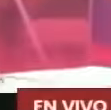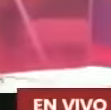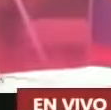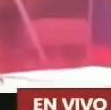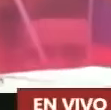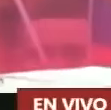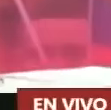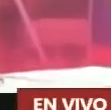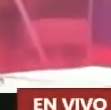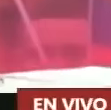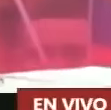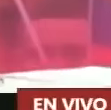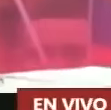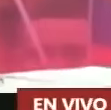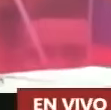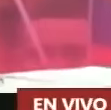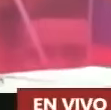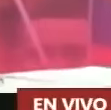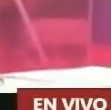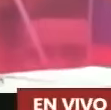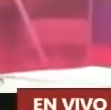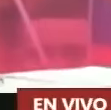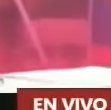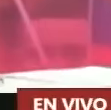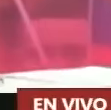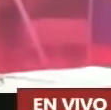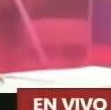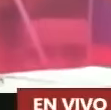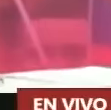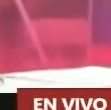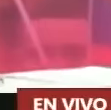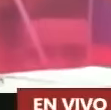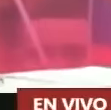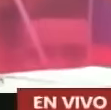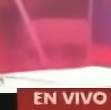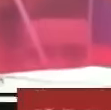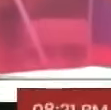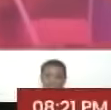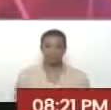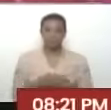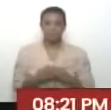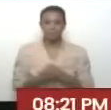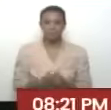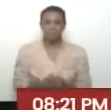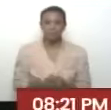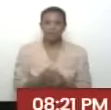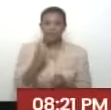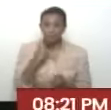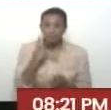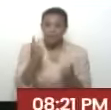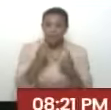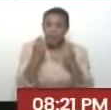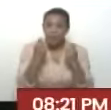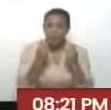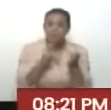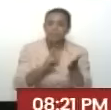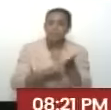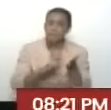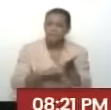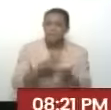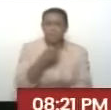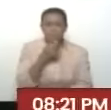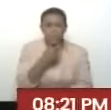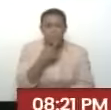Vanessa, Nahum, Villapol, te lo digo. Ha sido una campaña verdaderamente